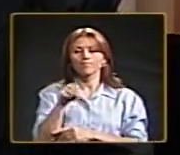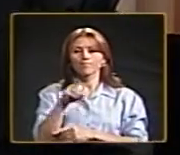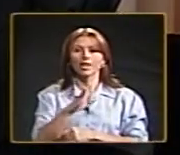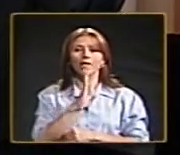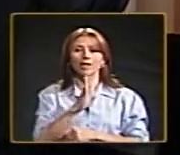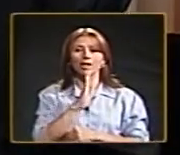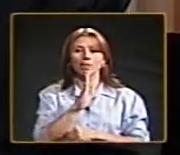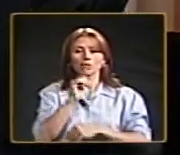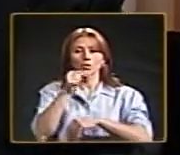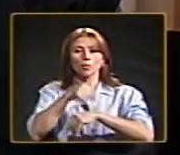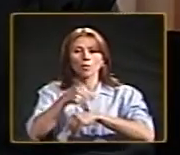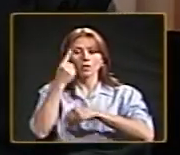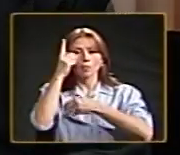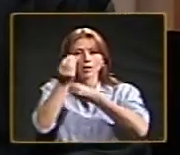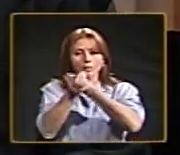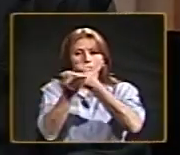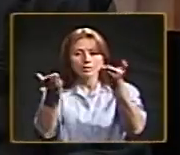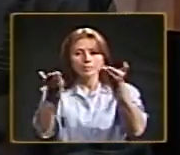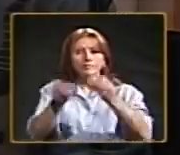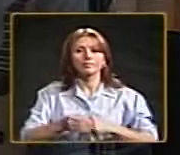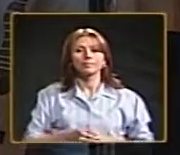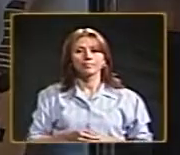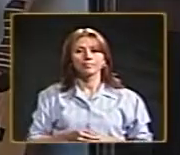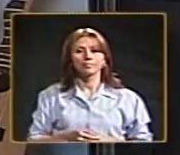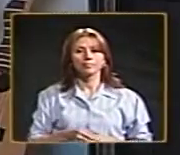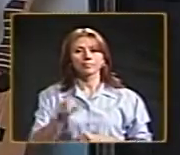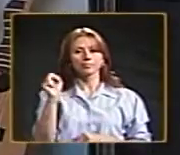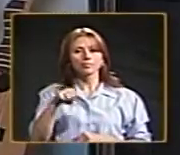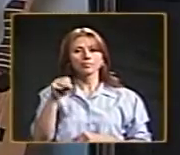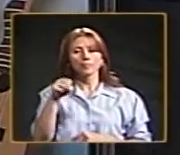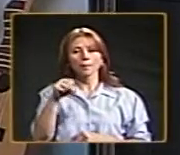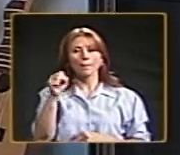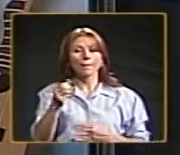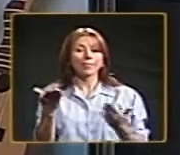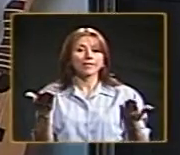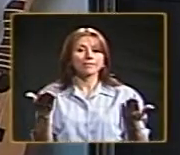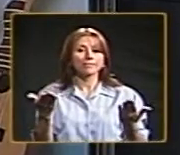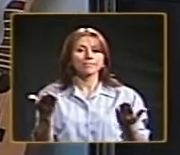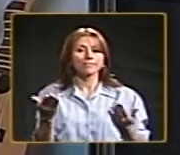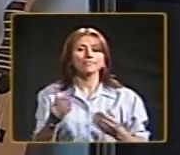dárselo a conocer a nuestro público televidente. Sí, en ¿Cómo fin, no? don Roberto, ¿qué le puedo decir?